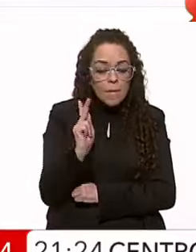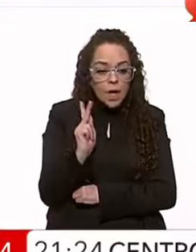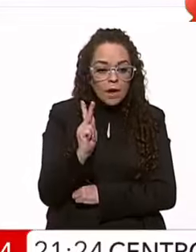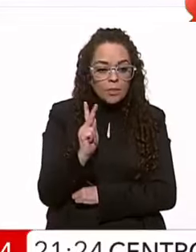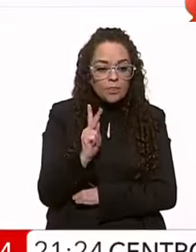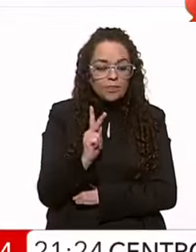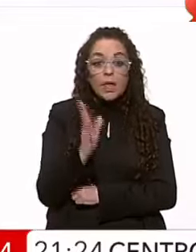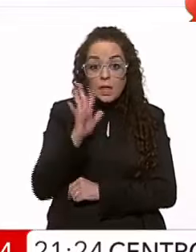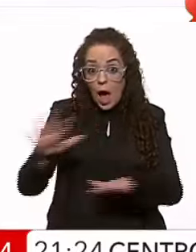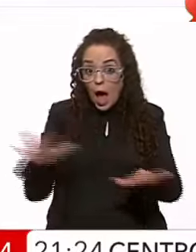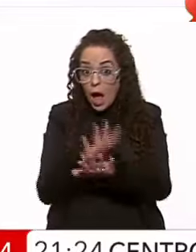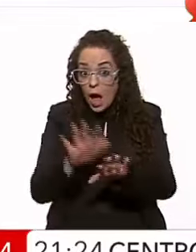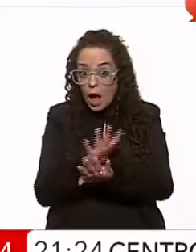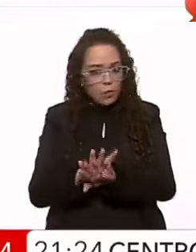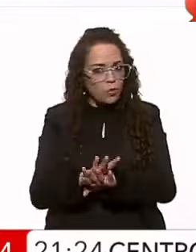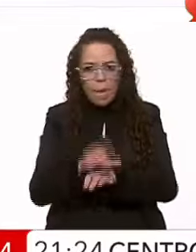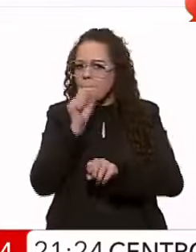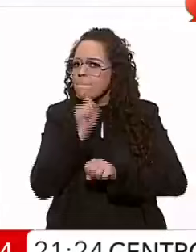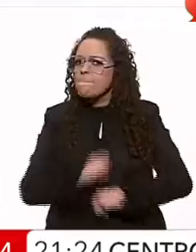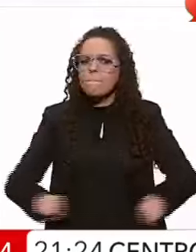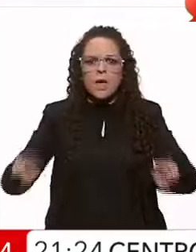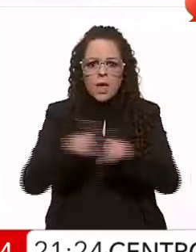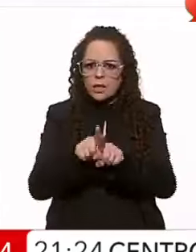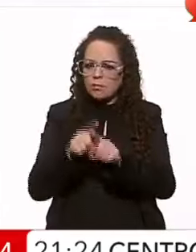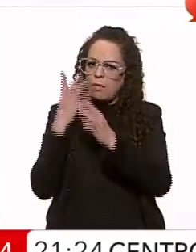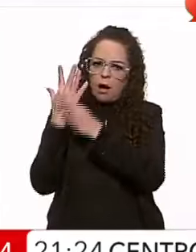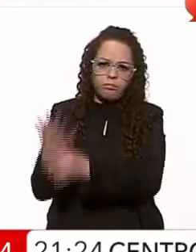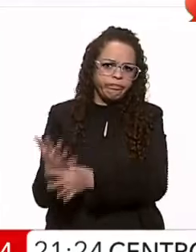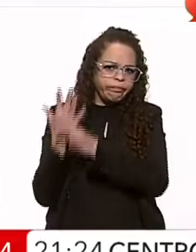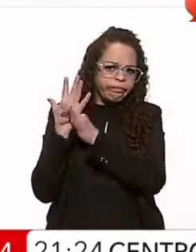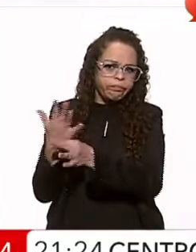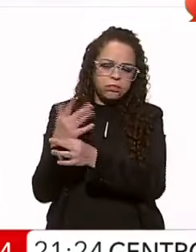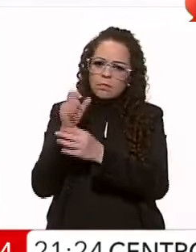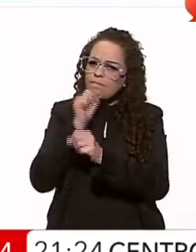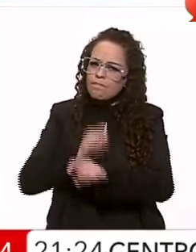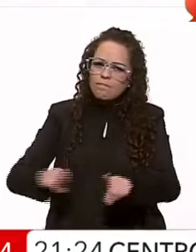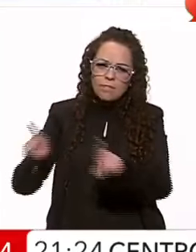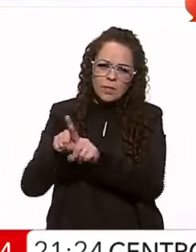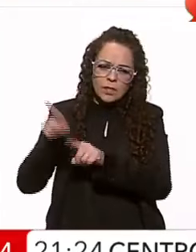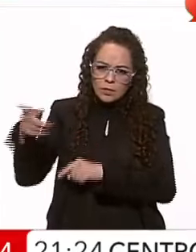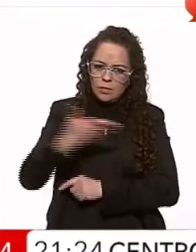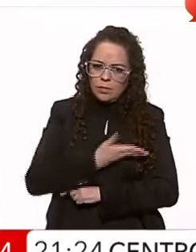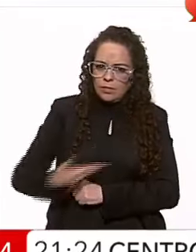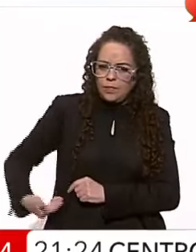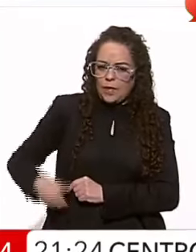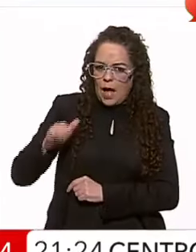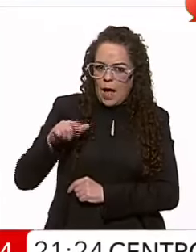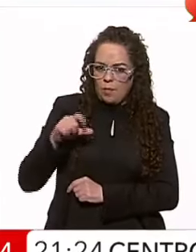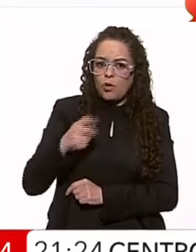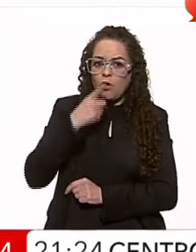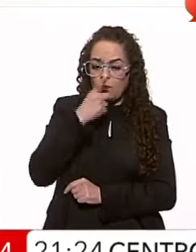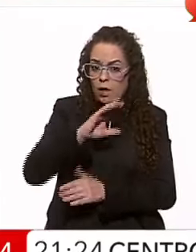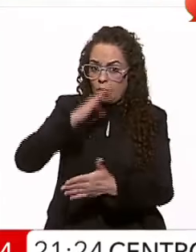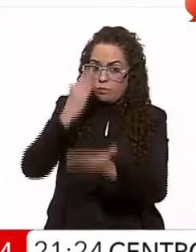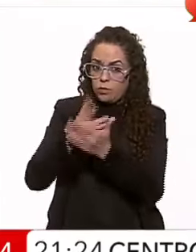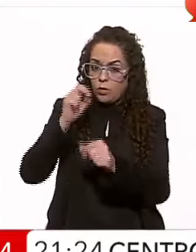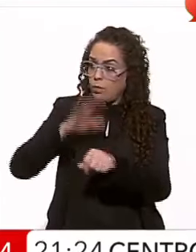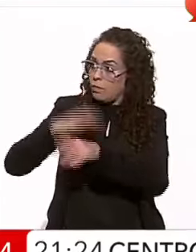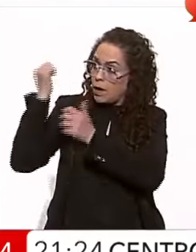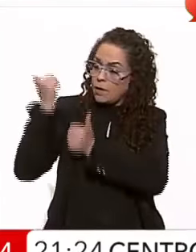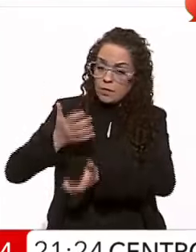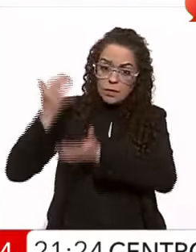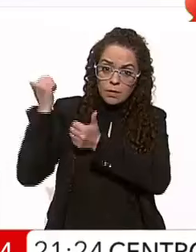ha cambiado el mismo decreto del presidente López Obrador siempre dijo que esta suspensión o este término